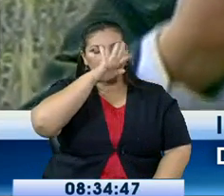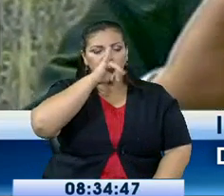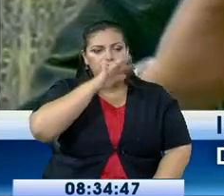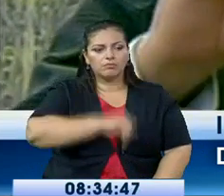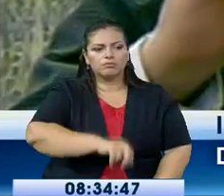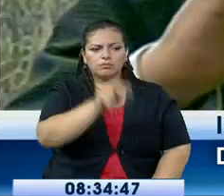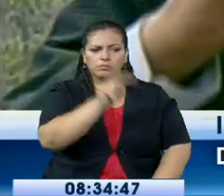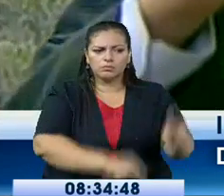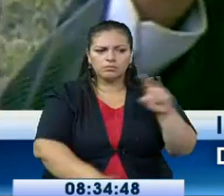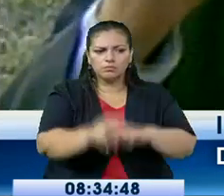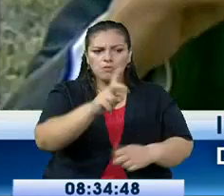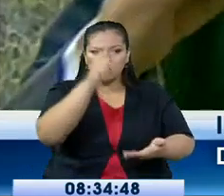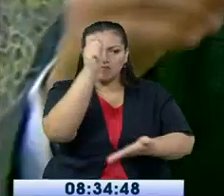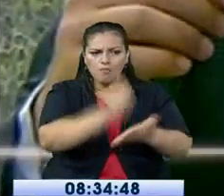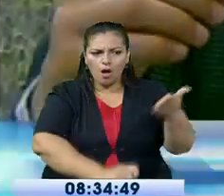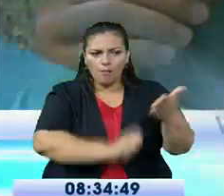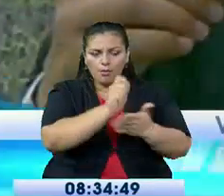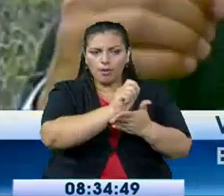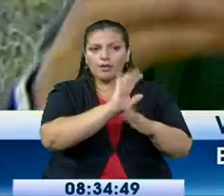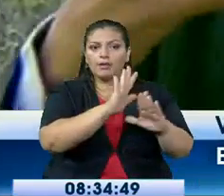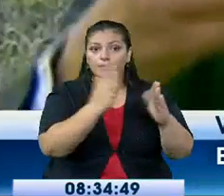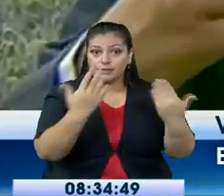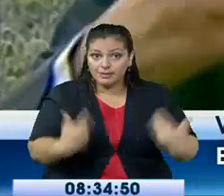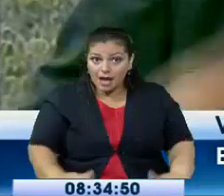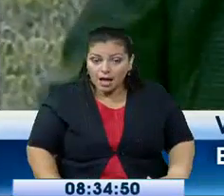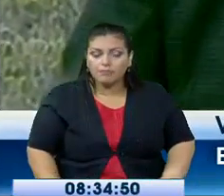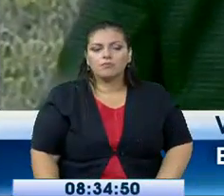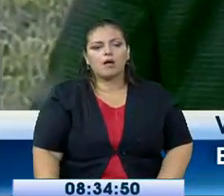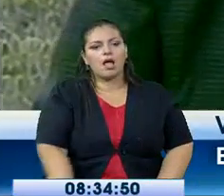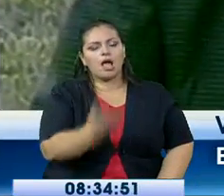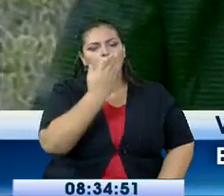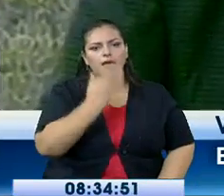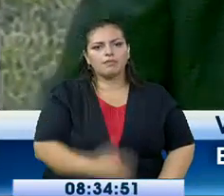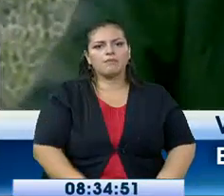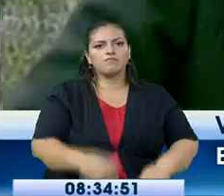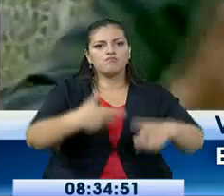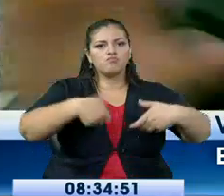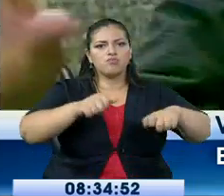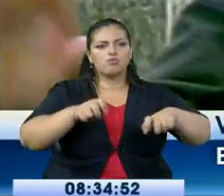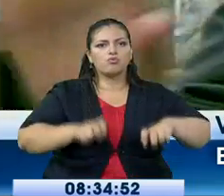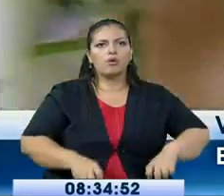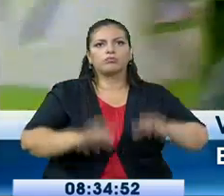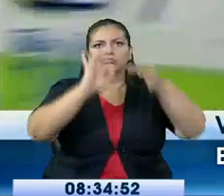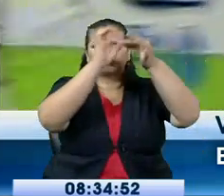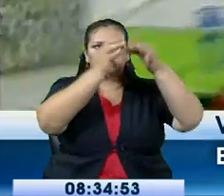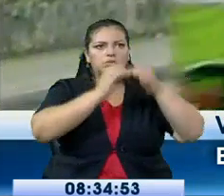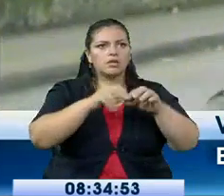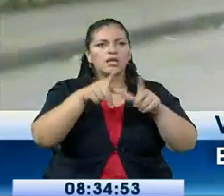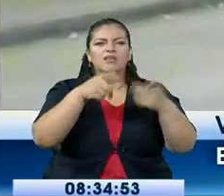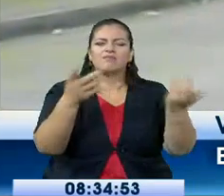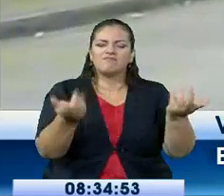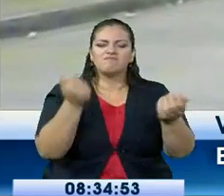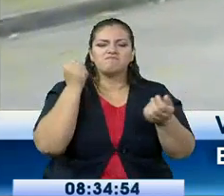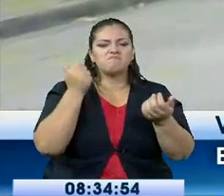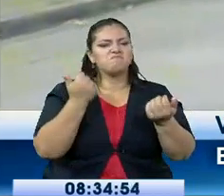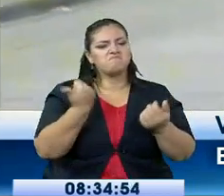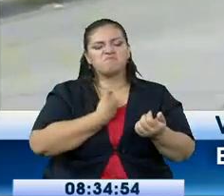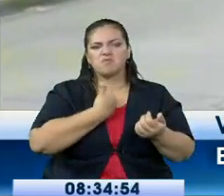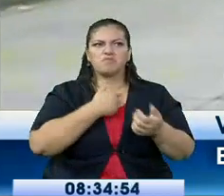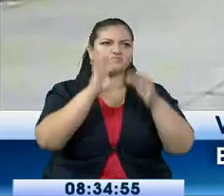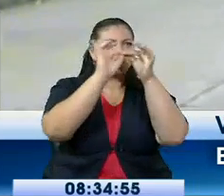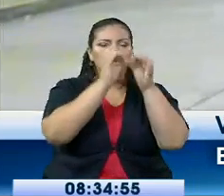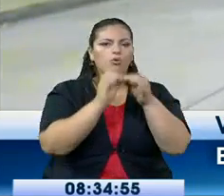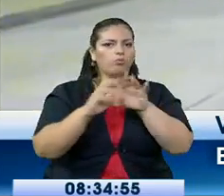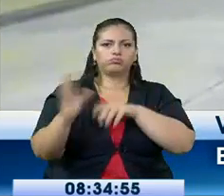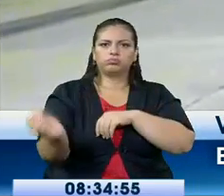la tolda de acuerdo con la zona donde van a estar, ya serán ellos controlados para que así el resto ya deje de prestar servicio en esta